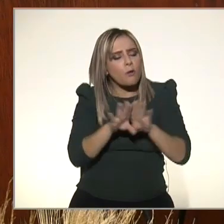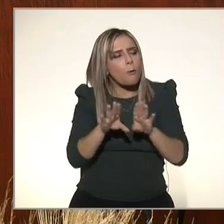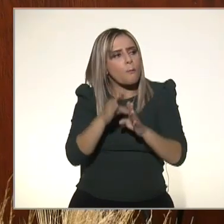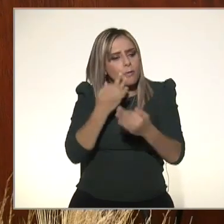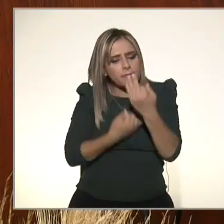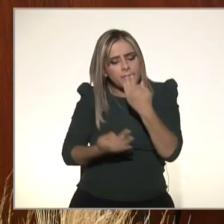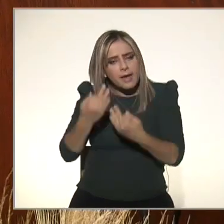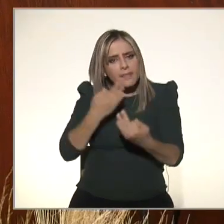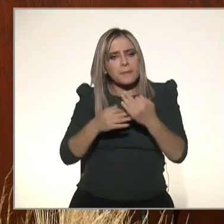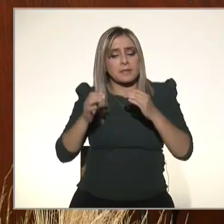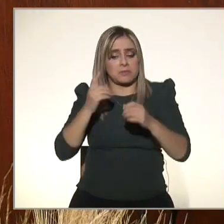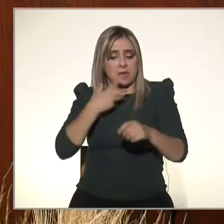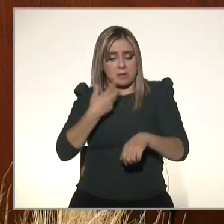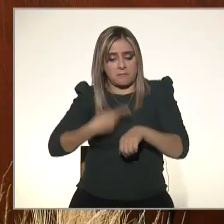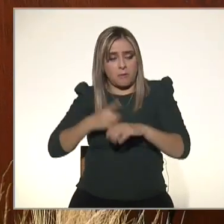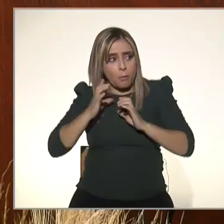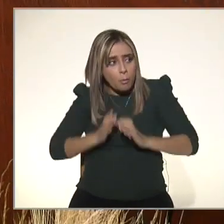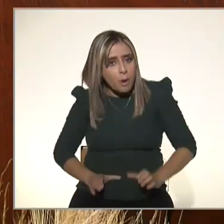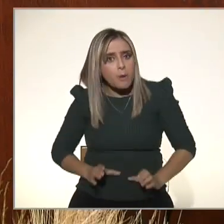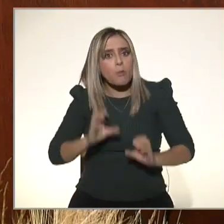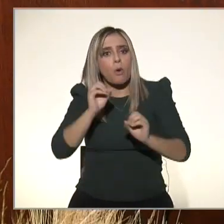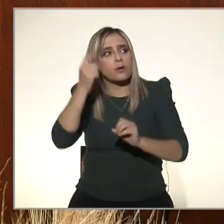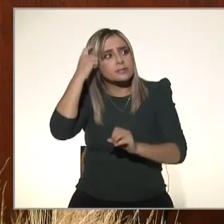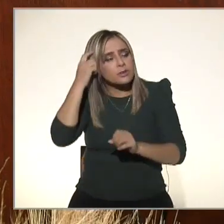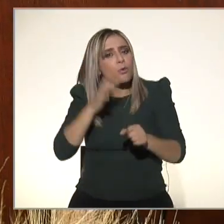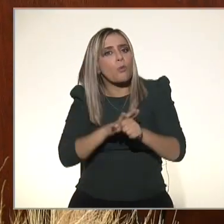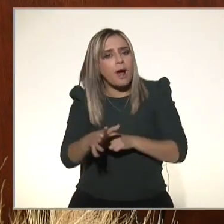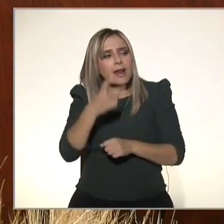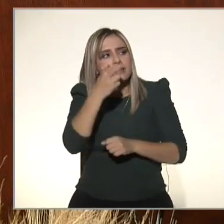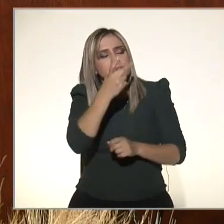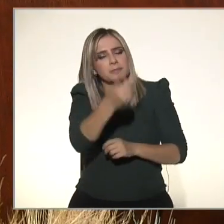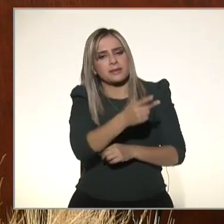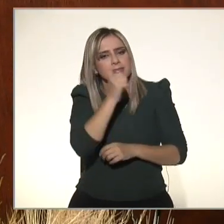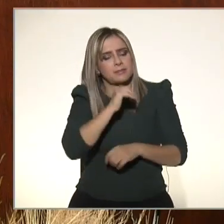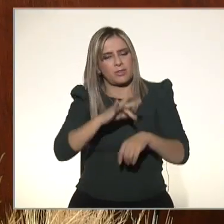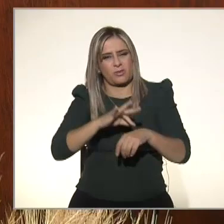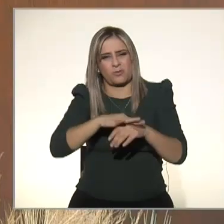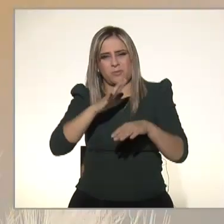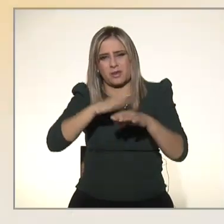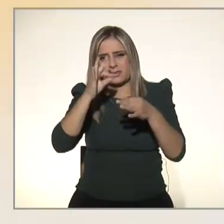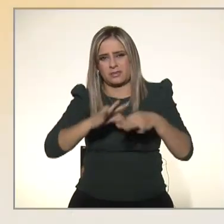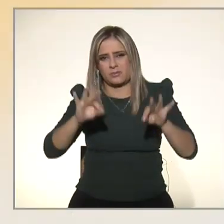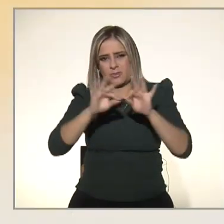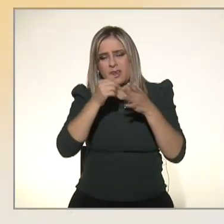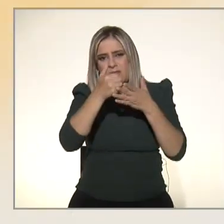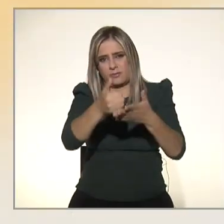teniendo, ya sea físico o sea psicológico, y se mejore. Vamos a un corte y regresamos.